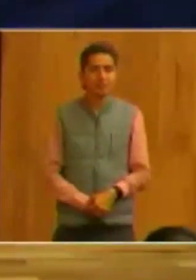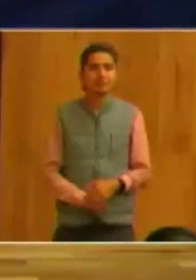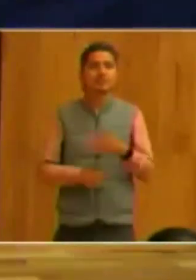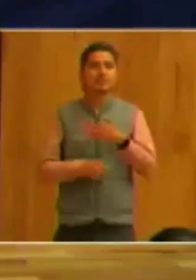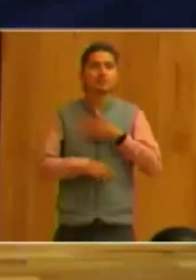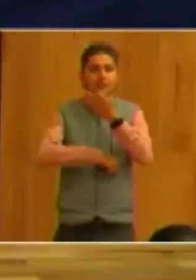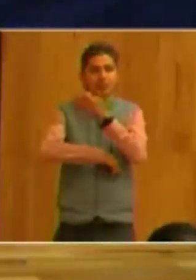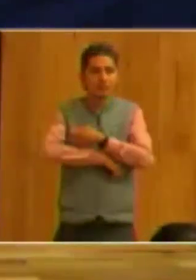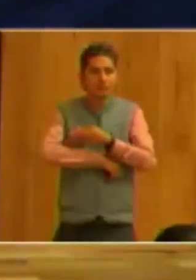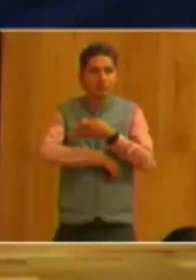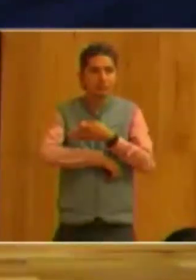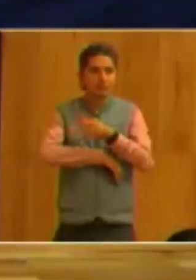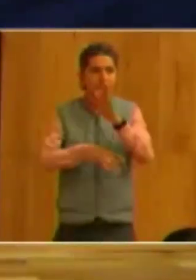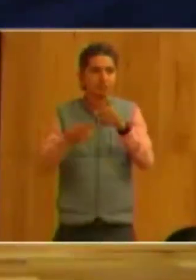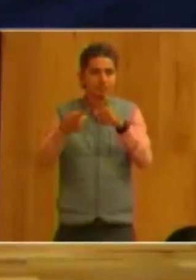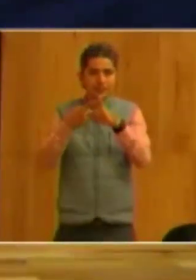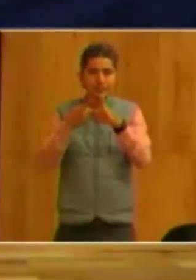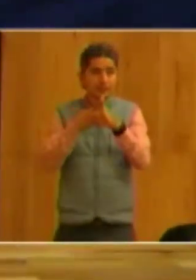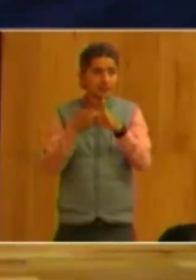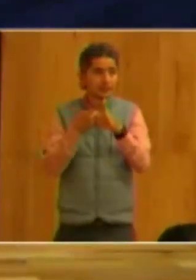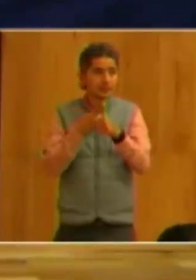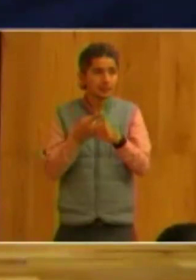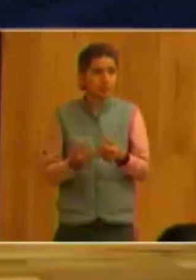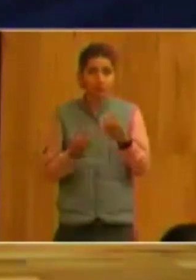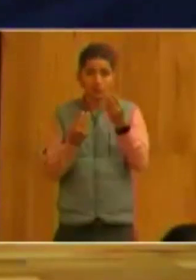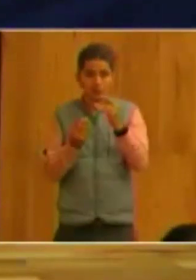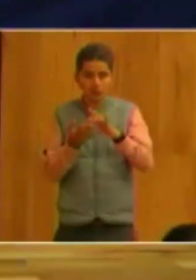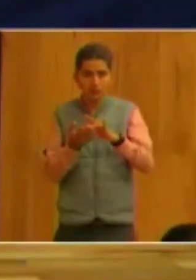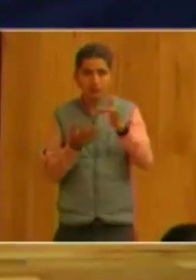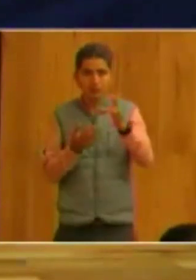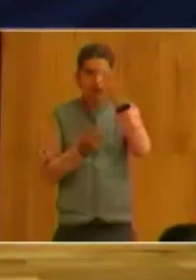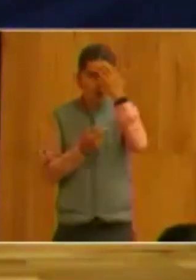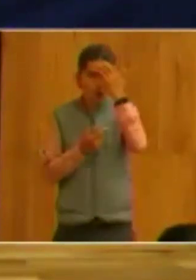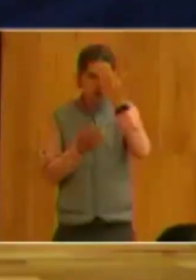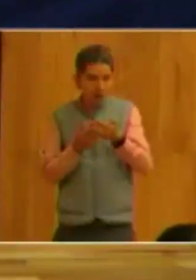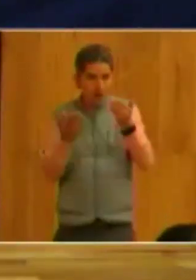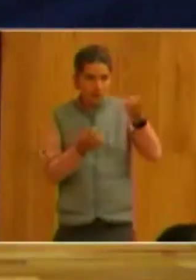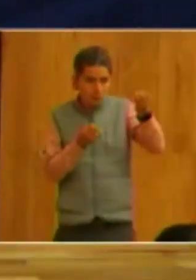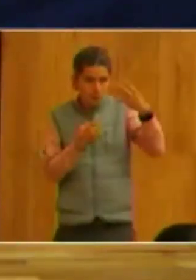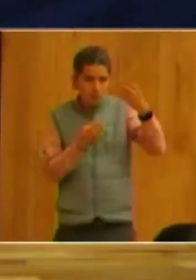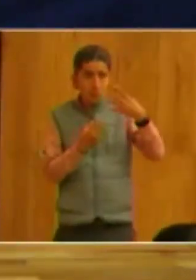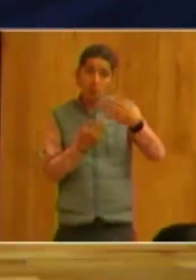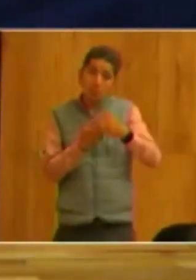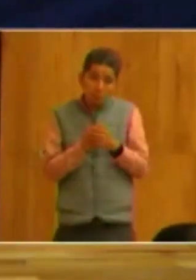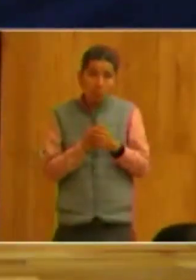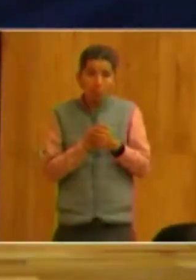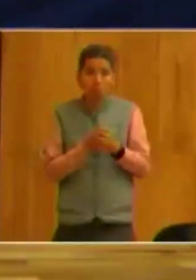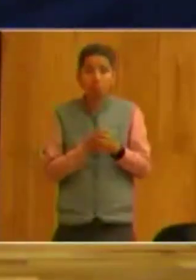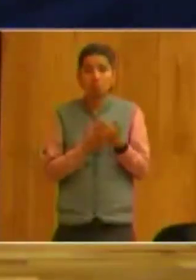Buenas tardes. En primer lugar, agradecer estos conocimientos que nos aportan, ya que son